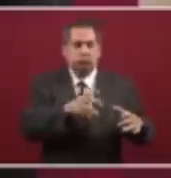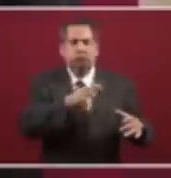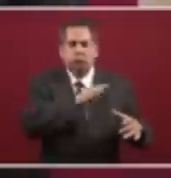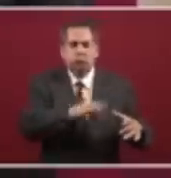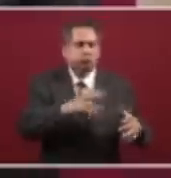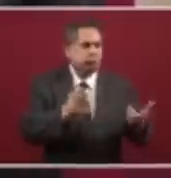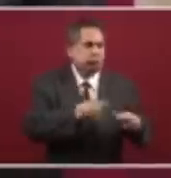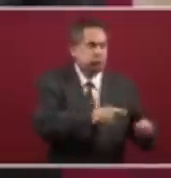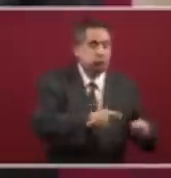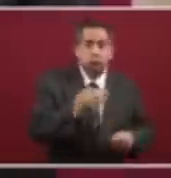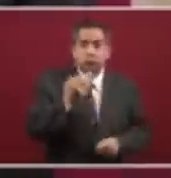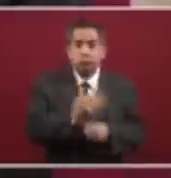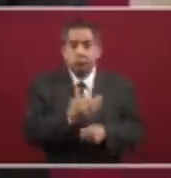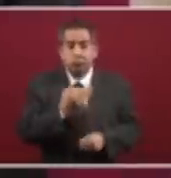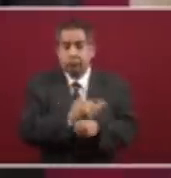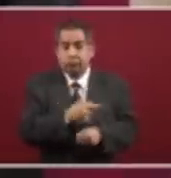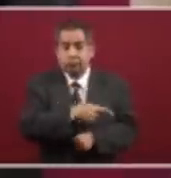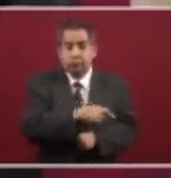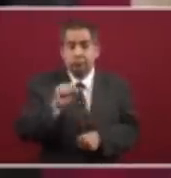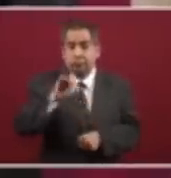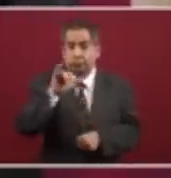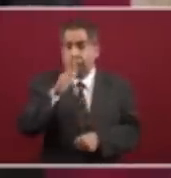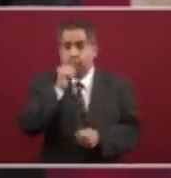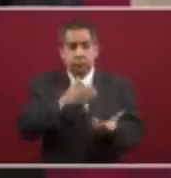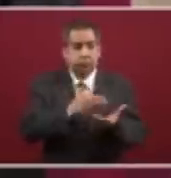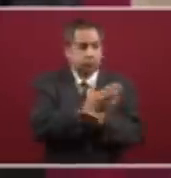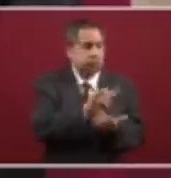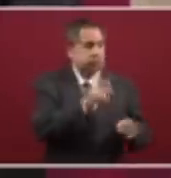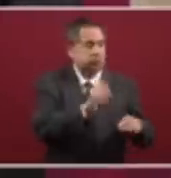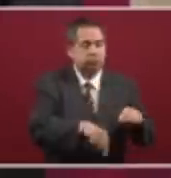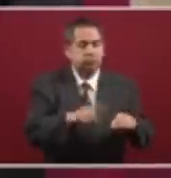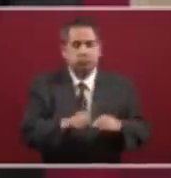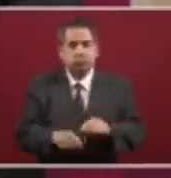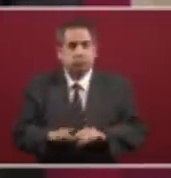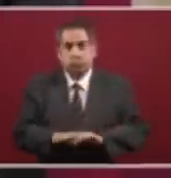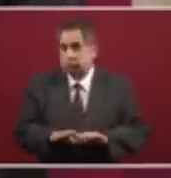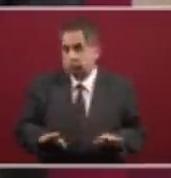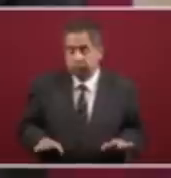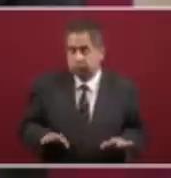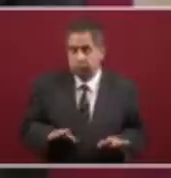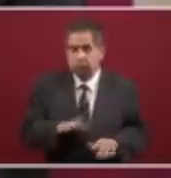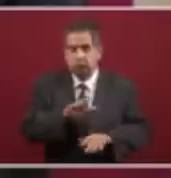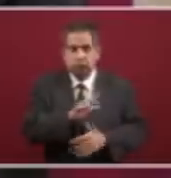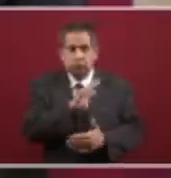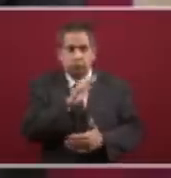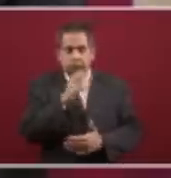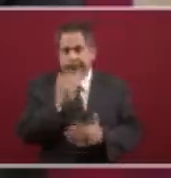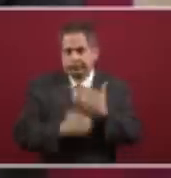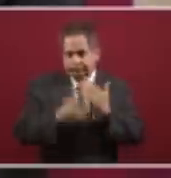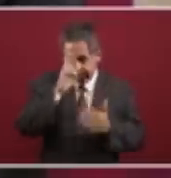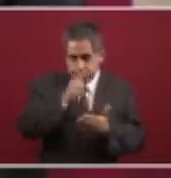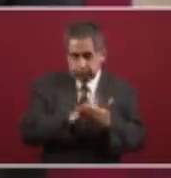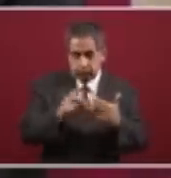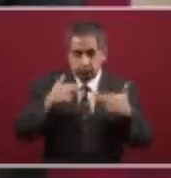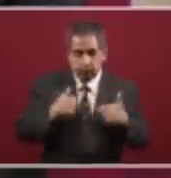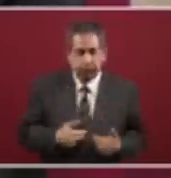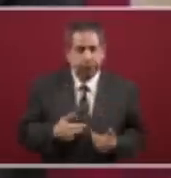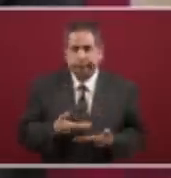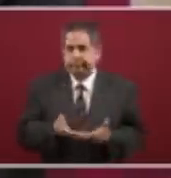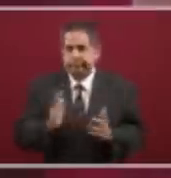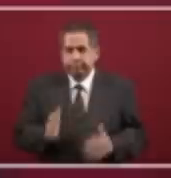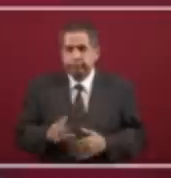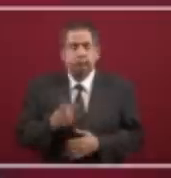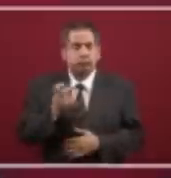gente ya no la tienen ya no pueden hacer investigaciones de esta naturaleza en particular en temas de violaciones graves a los derechos humanos por eso es que